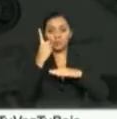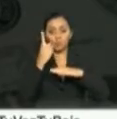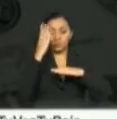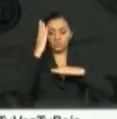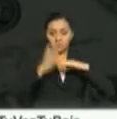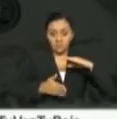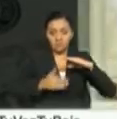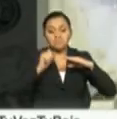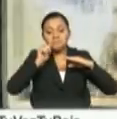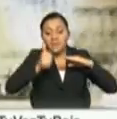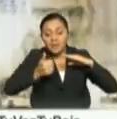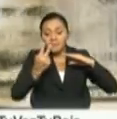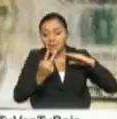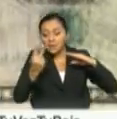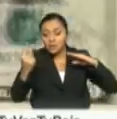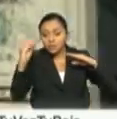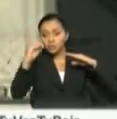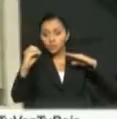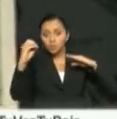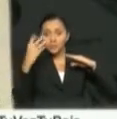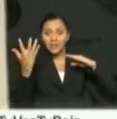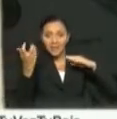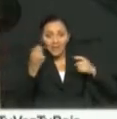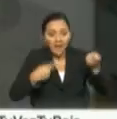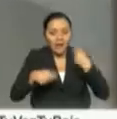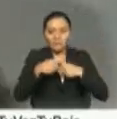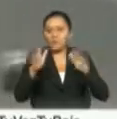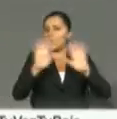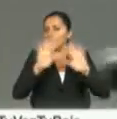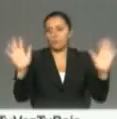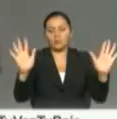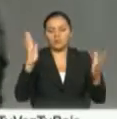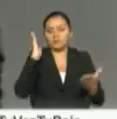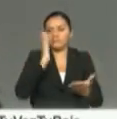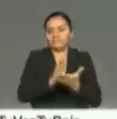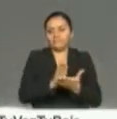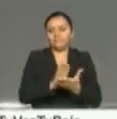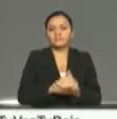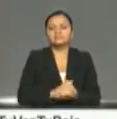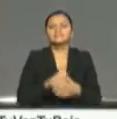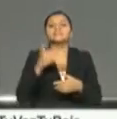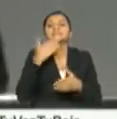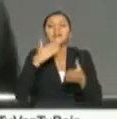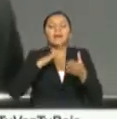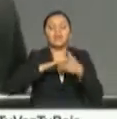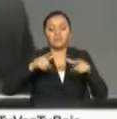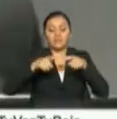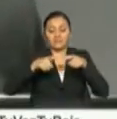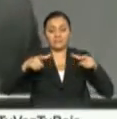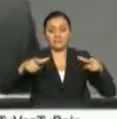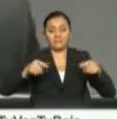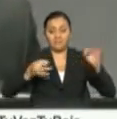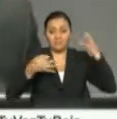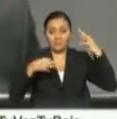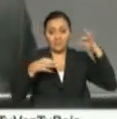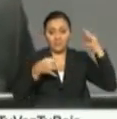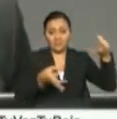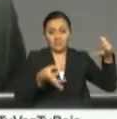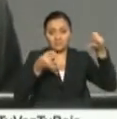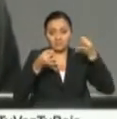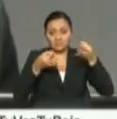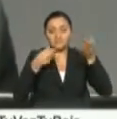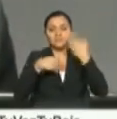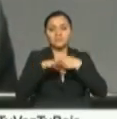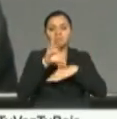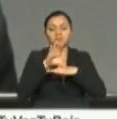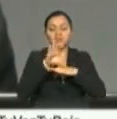ser cambiados. Por ejemplo, este es un billete que nos llega a nosotros como Banco Central, como ustedes pueden